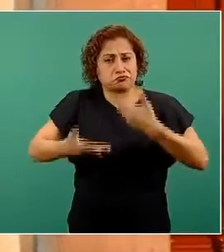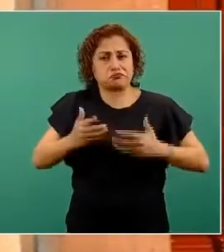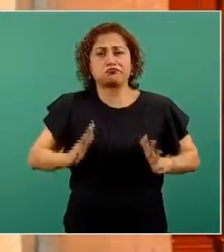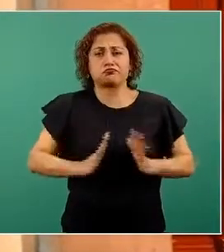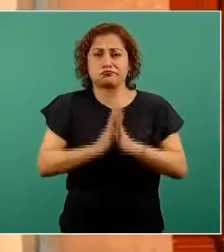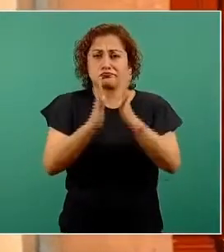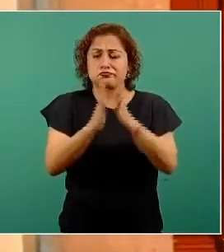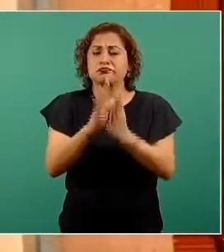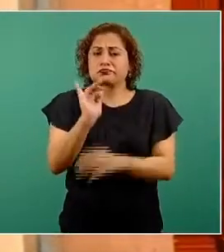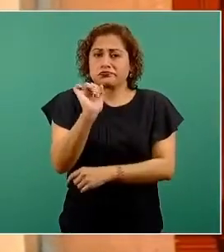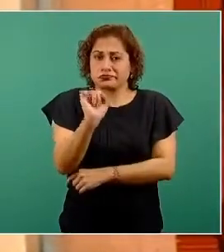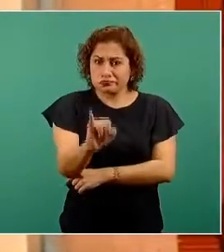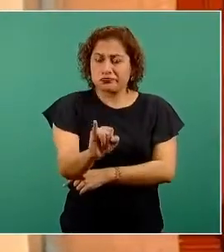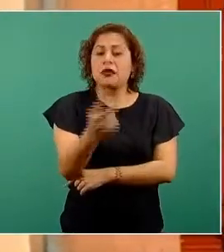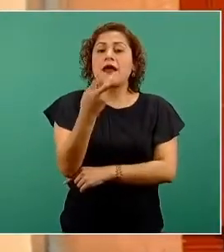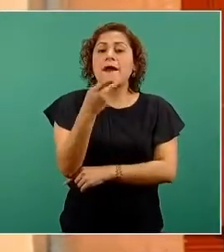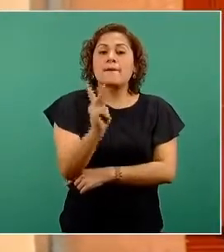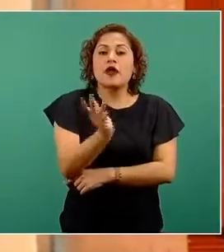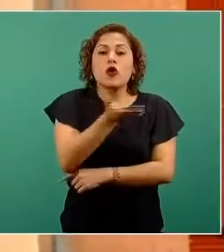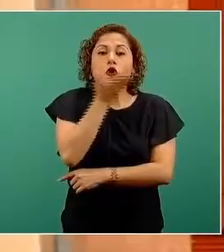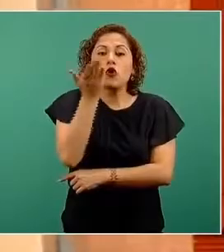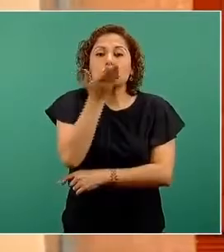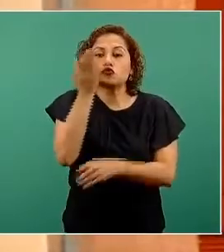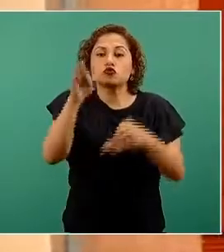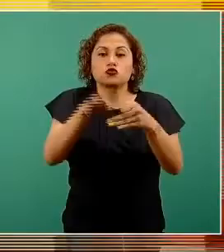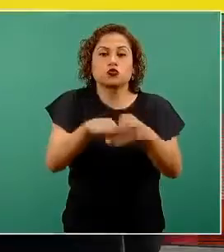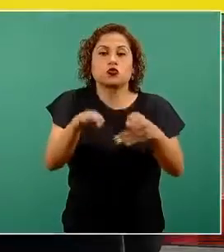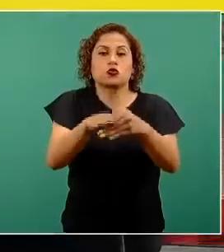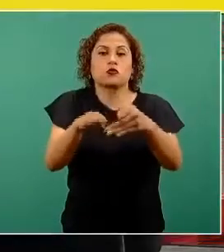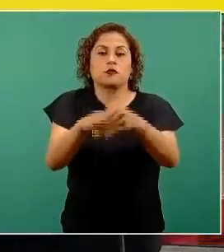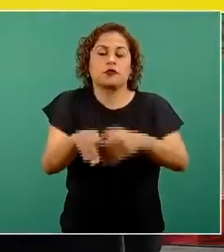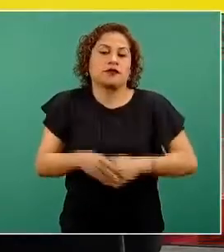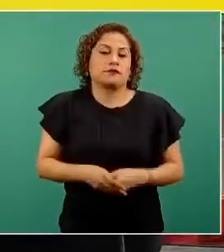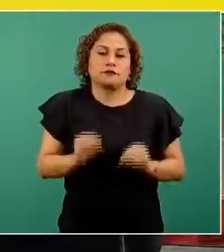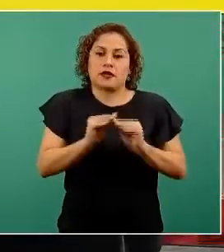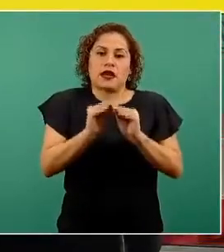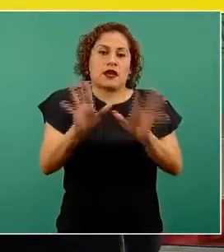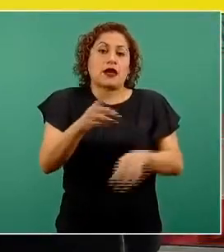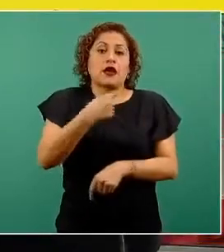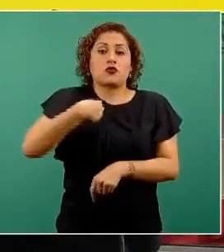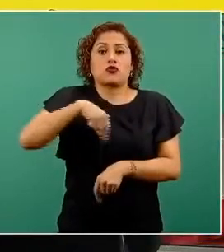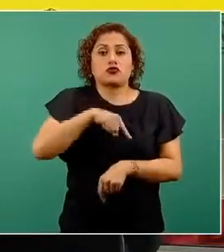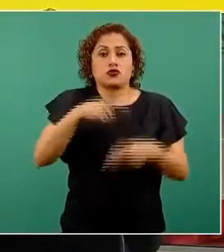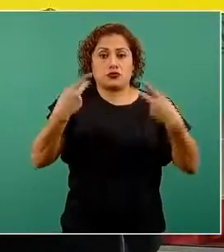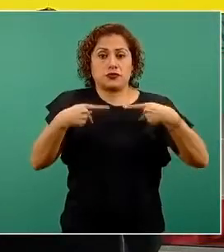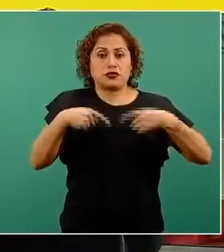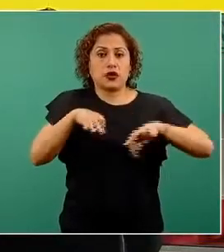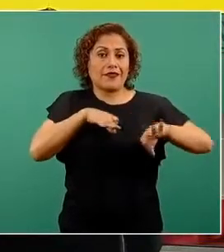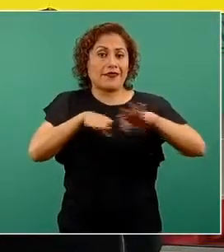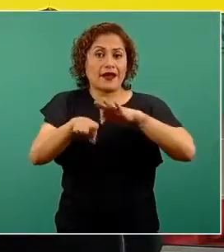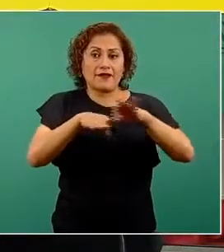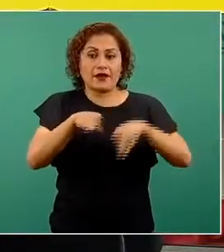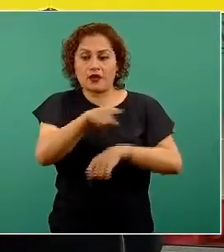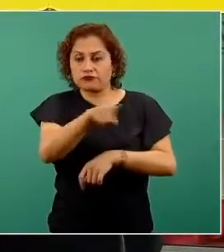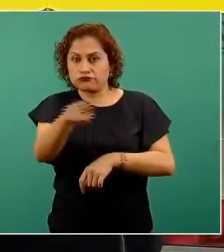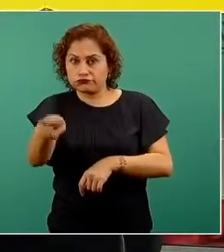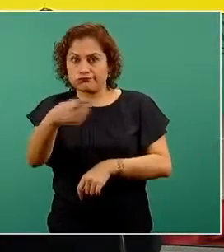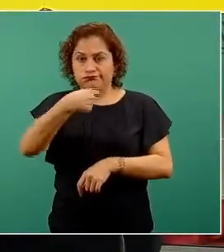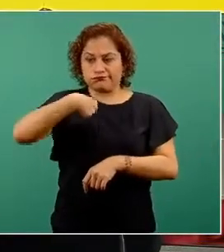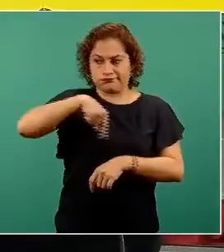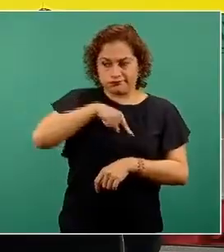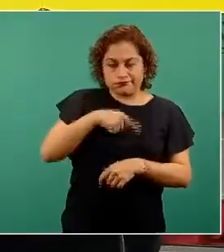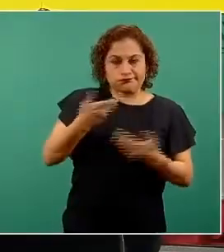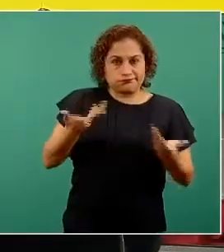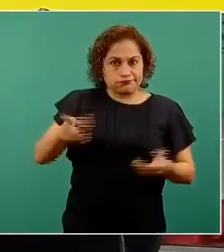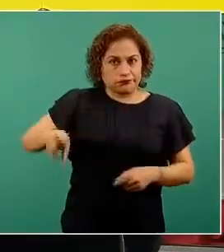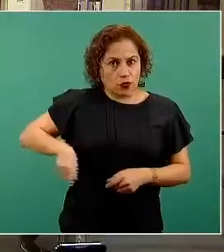conviven de manera cotidiana. En algunos casos, por supuesto, quienes seguimos trabajando en forma presencial, todas y todos ustedes, nosotros aquí también en